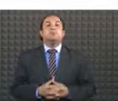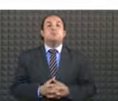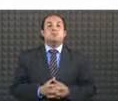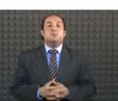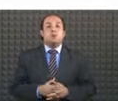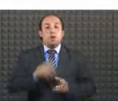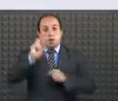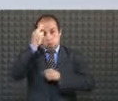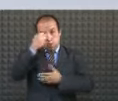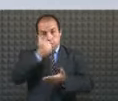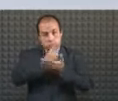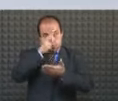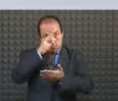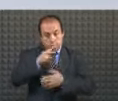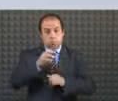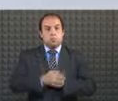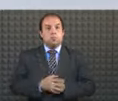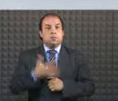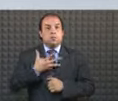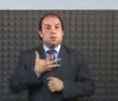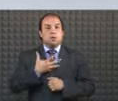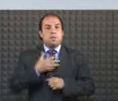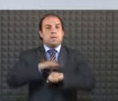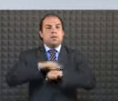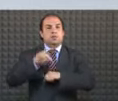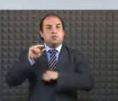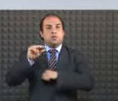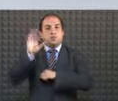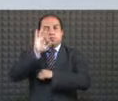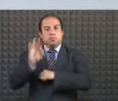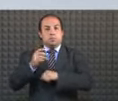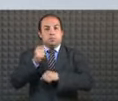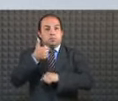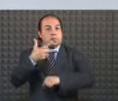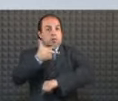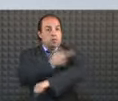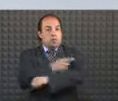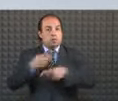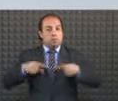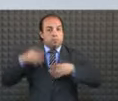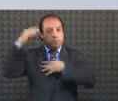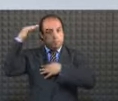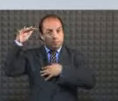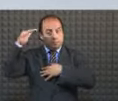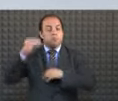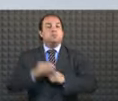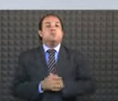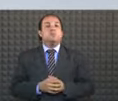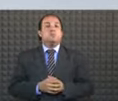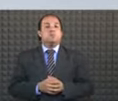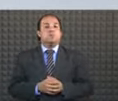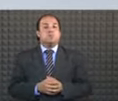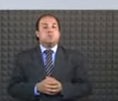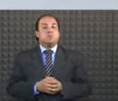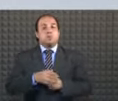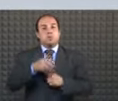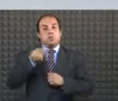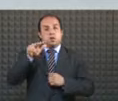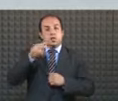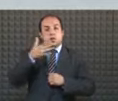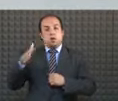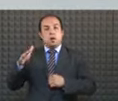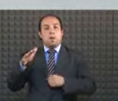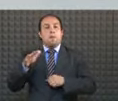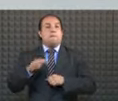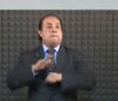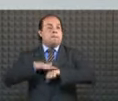Recuerden que en la Ciudad de México pues tenemos ya más del 80% con primera dosis de los adultos, de las personas de 18 años y